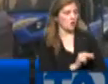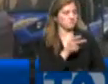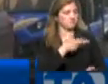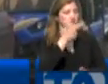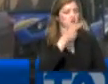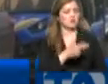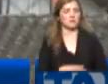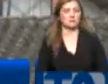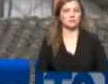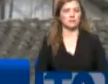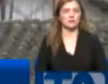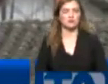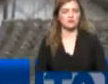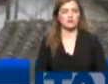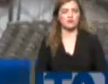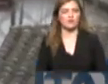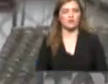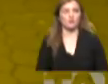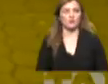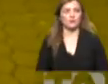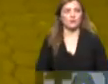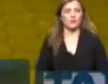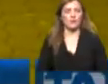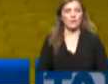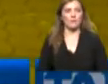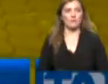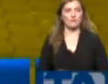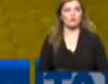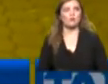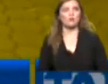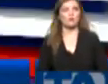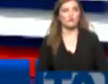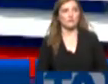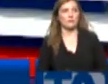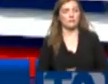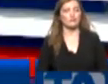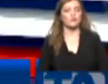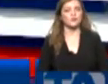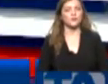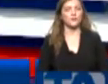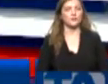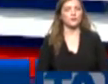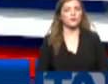Buenos Aires, Imbabura, David Vizcaíno Haro, 24 horas.